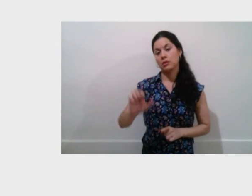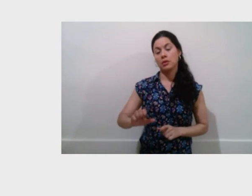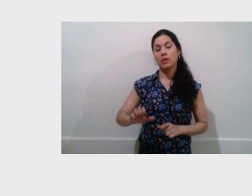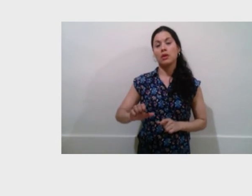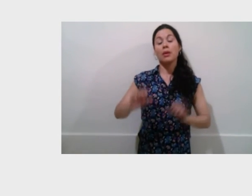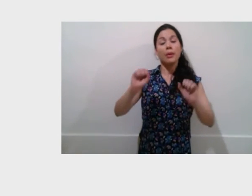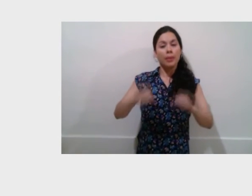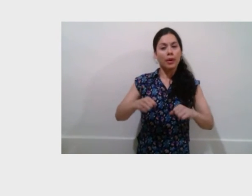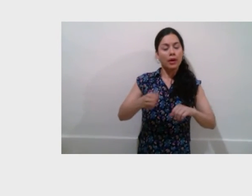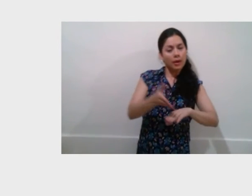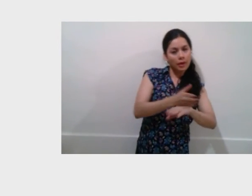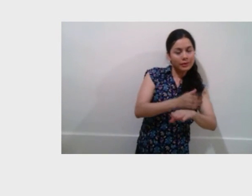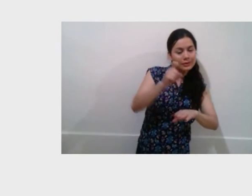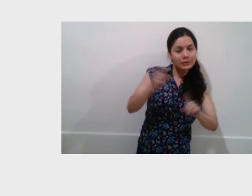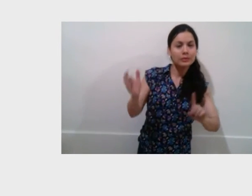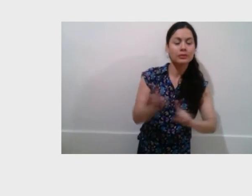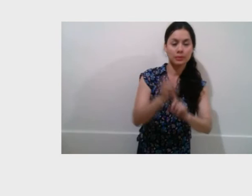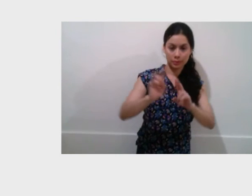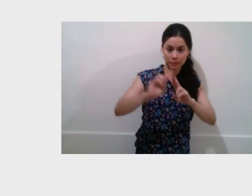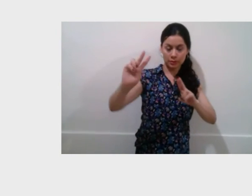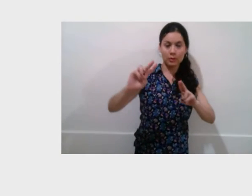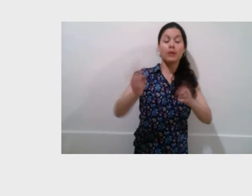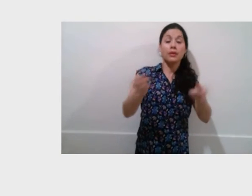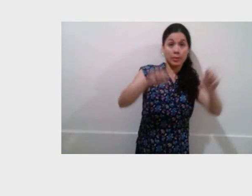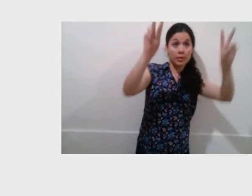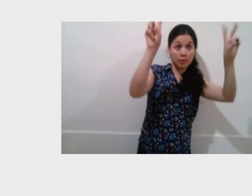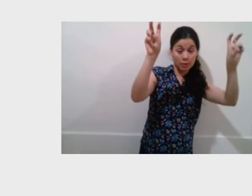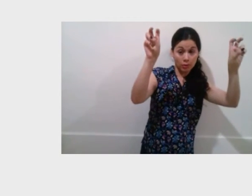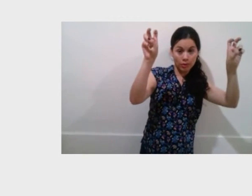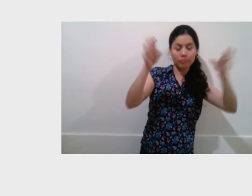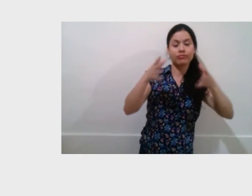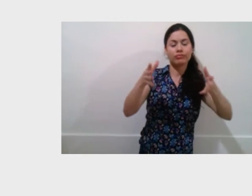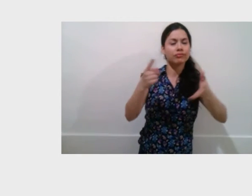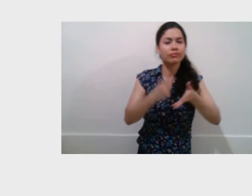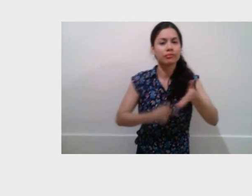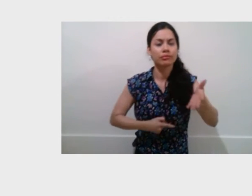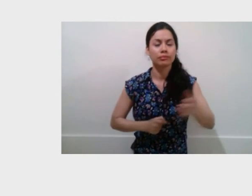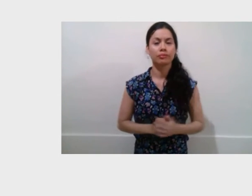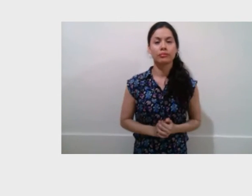Como nos piden la velocidad y en la teoría vimos que